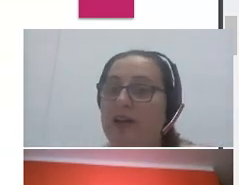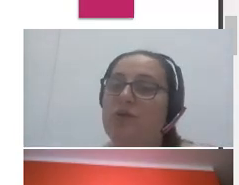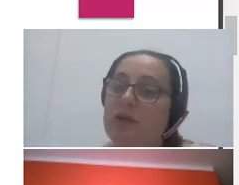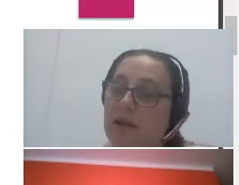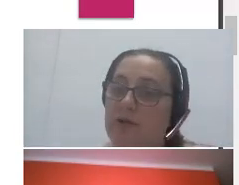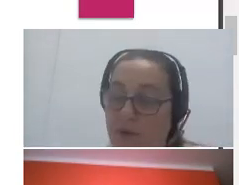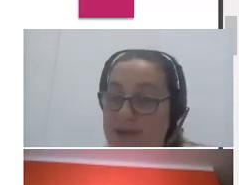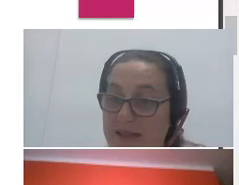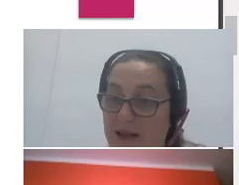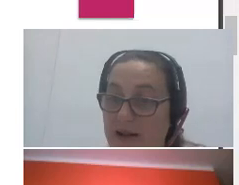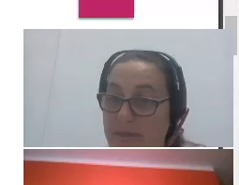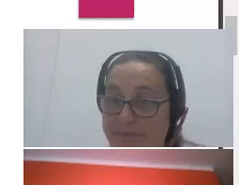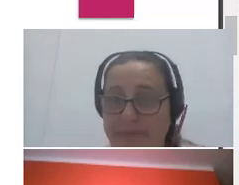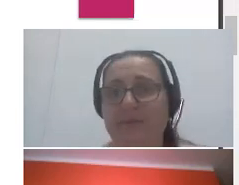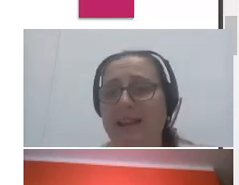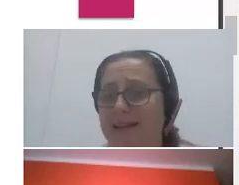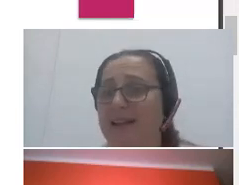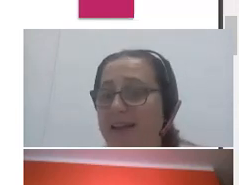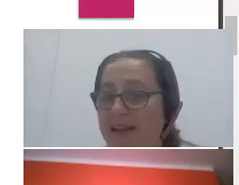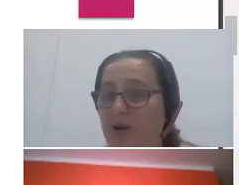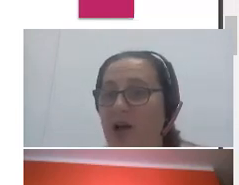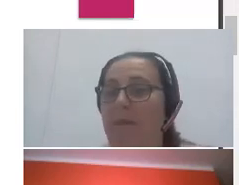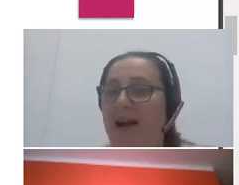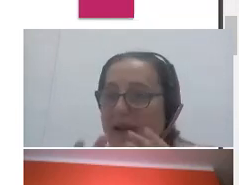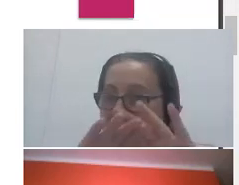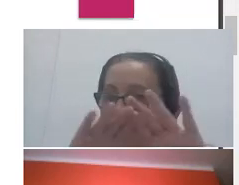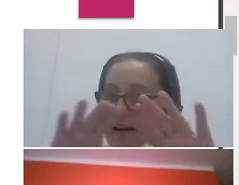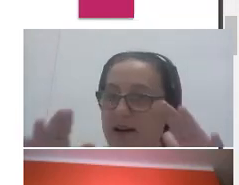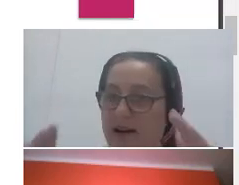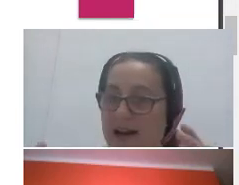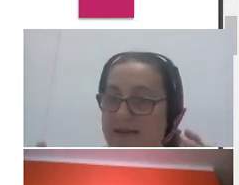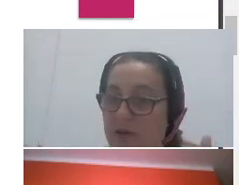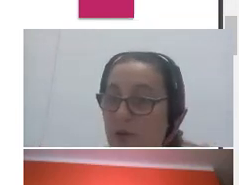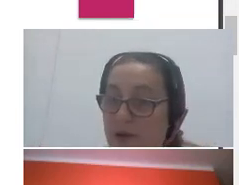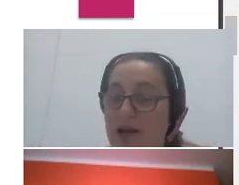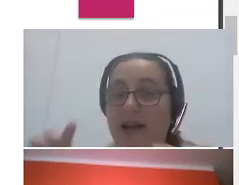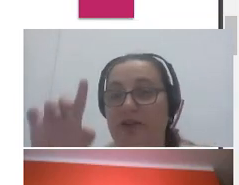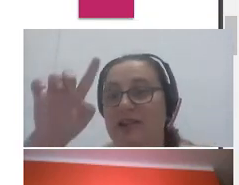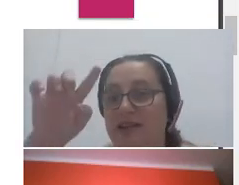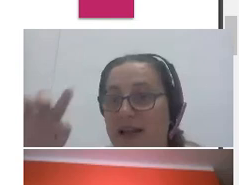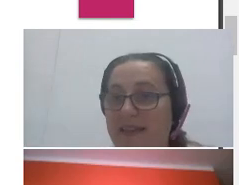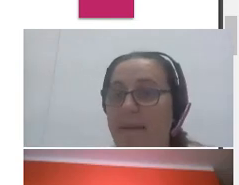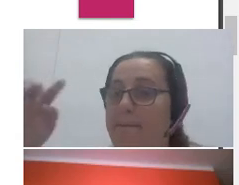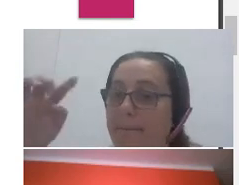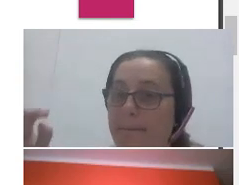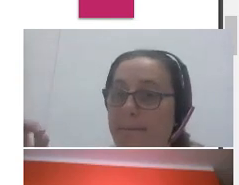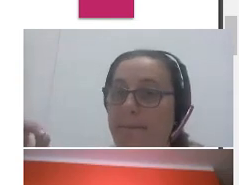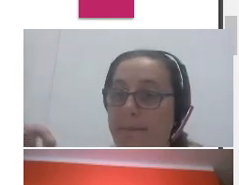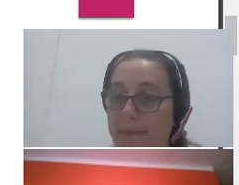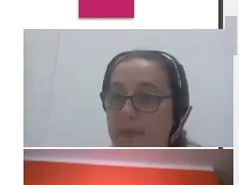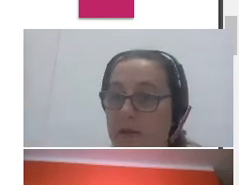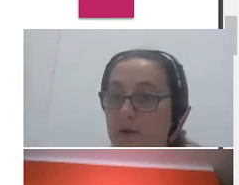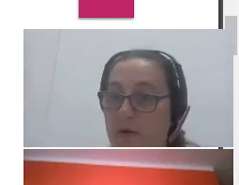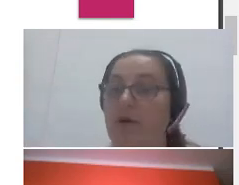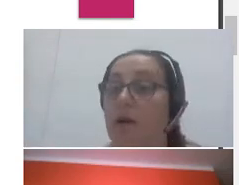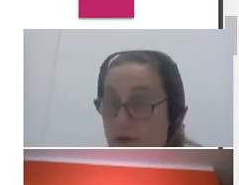no tiene un sustento suficiente de tejido para mantener la laxitud. Entonces, Pero no es que se